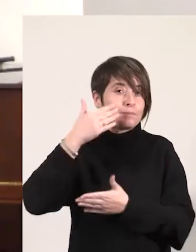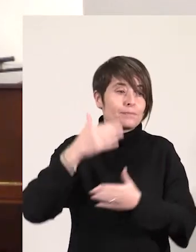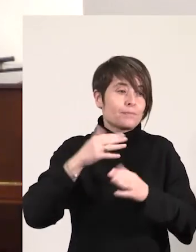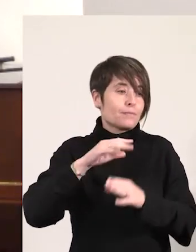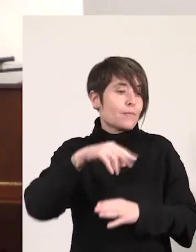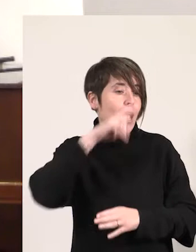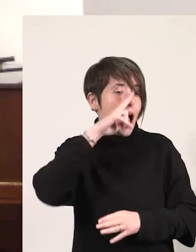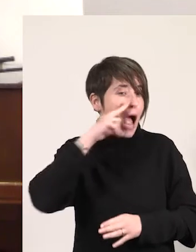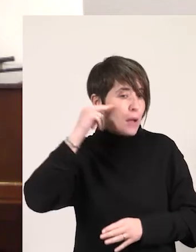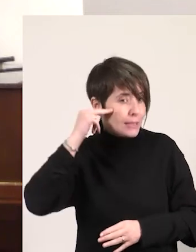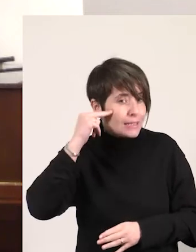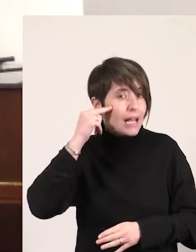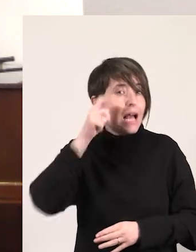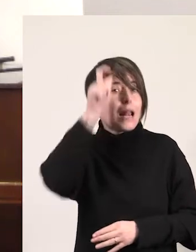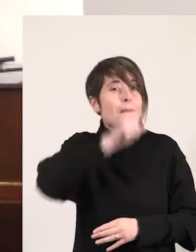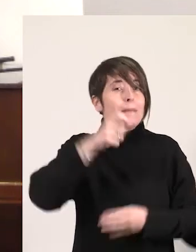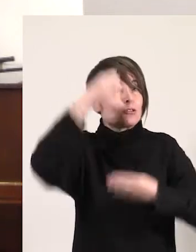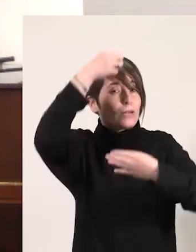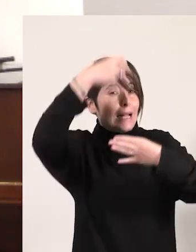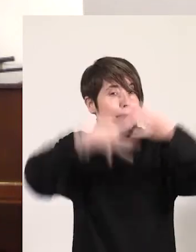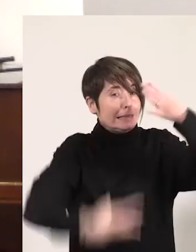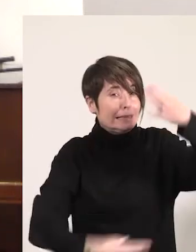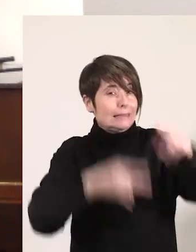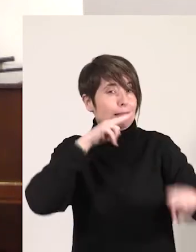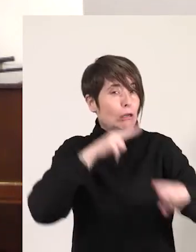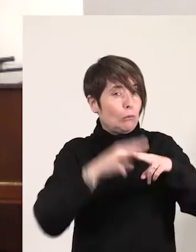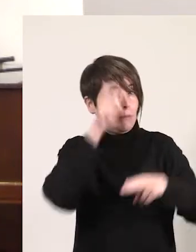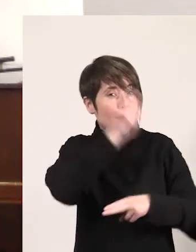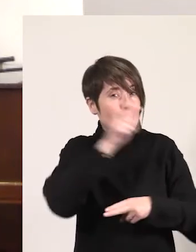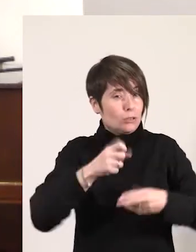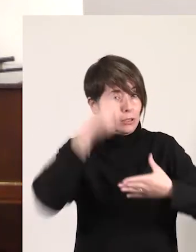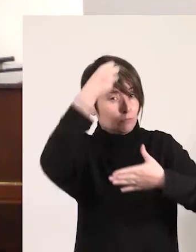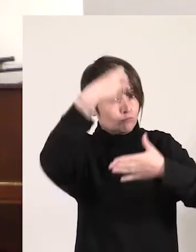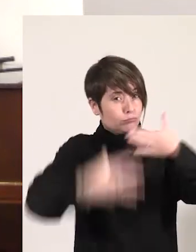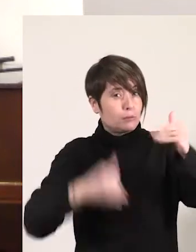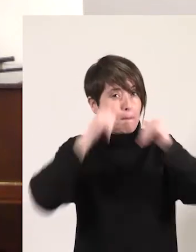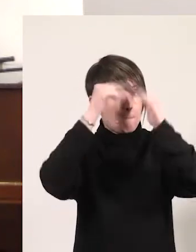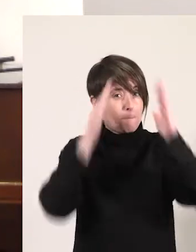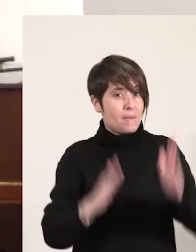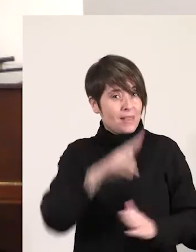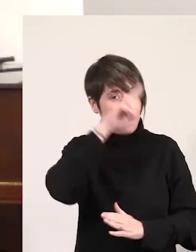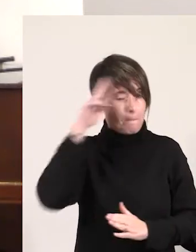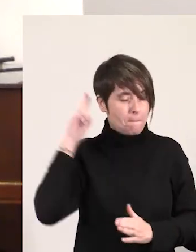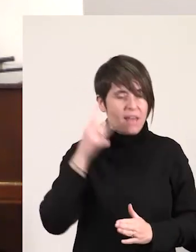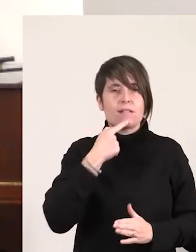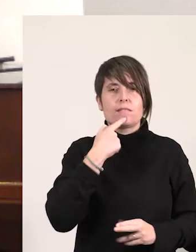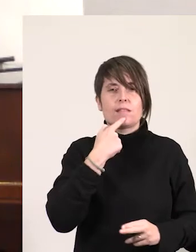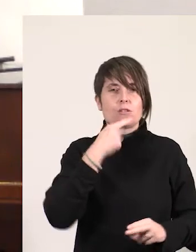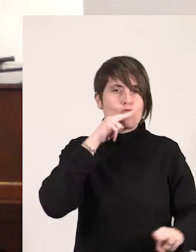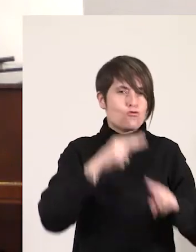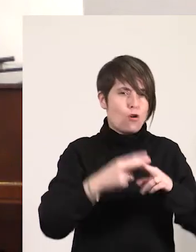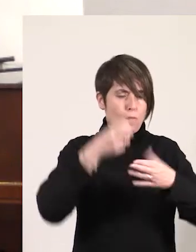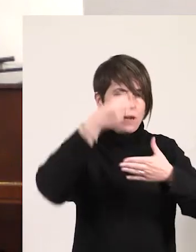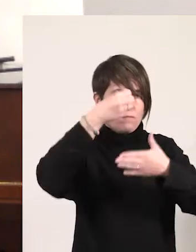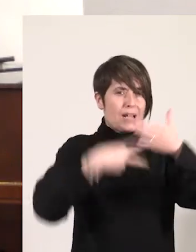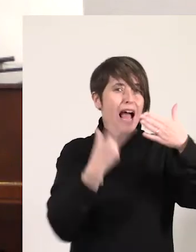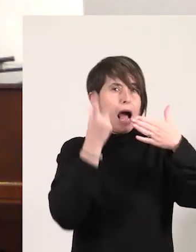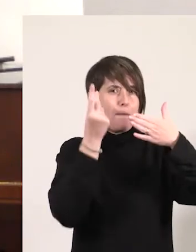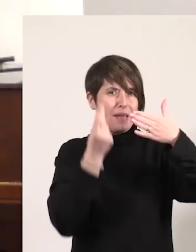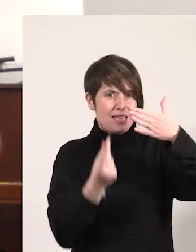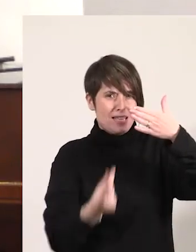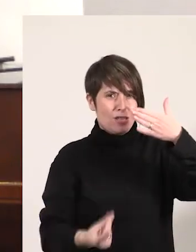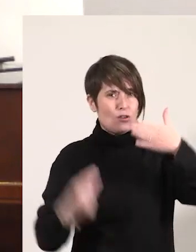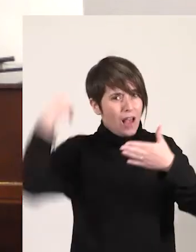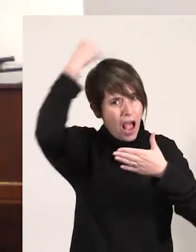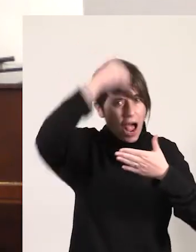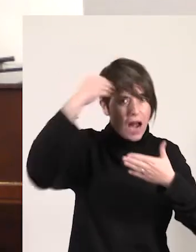cuando Abascal se puso a leer la lista de personas que estaban recibiendo las ayudas de vivienda de la Comunidad de Madrid y